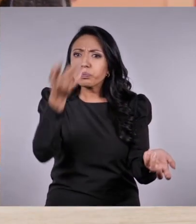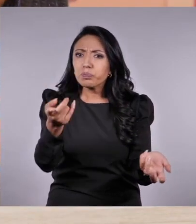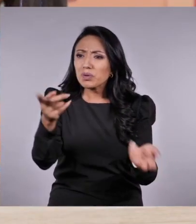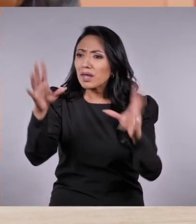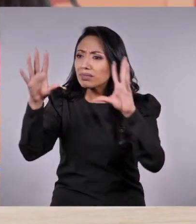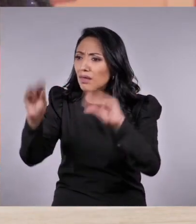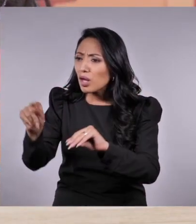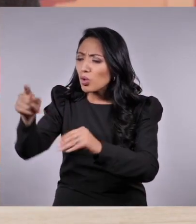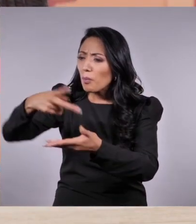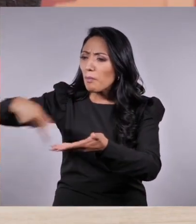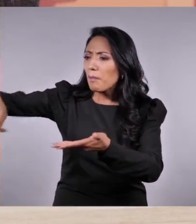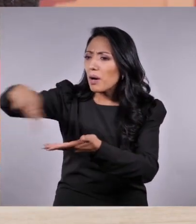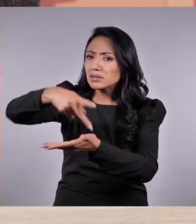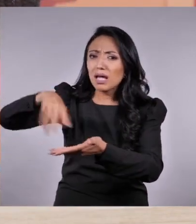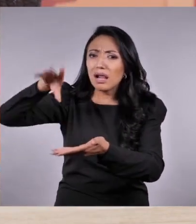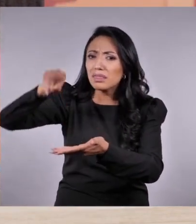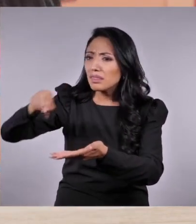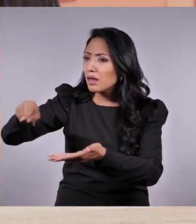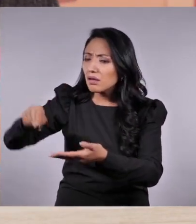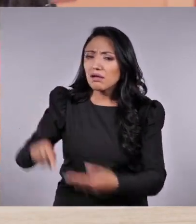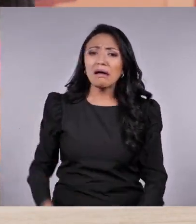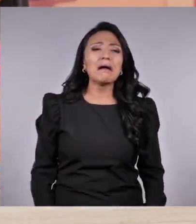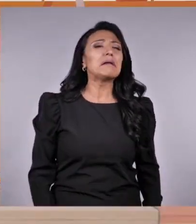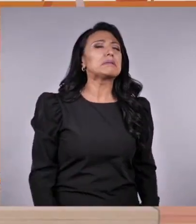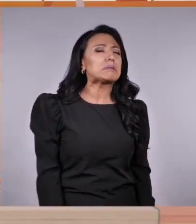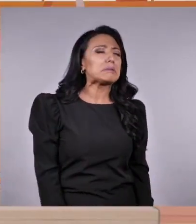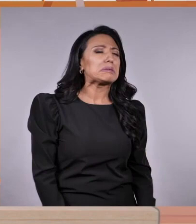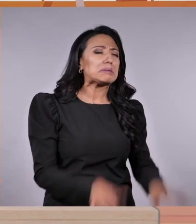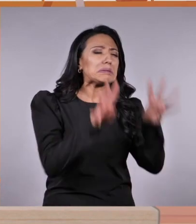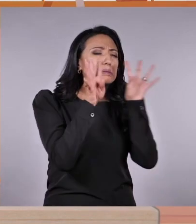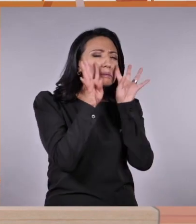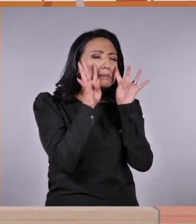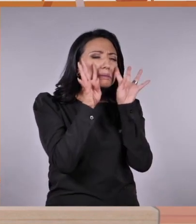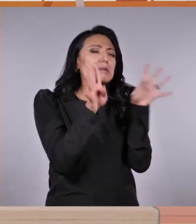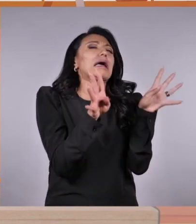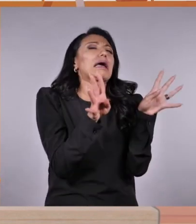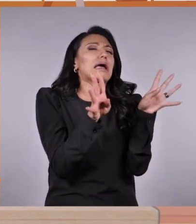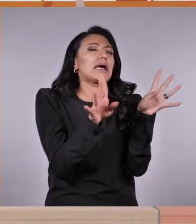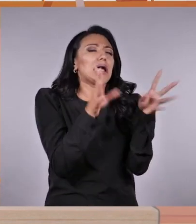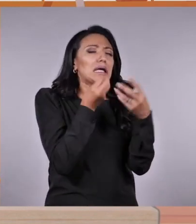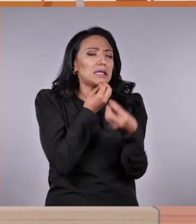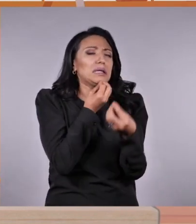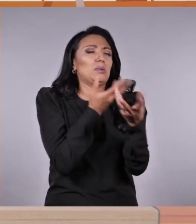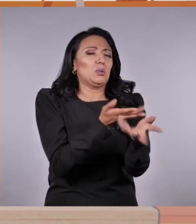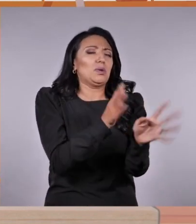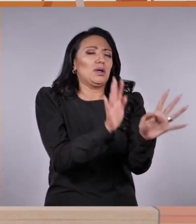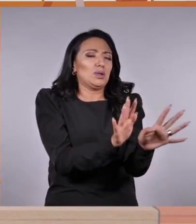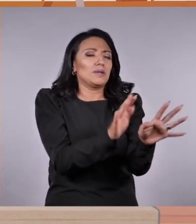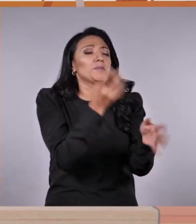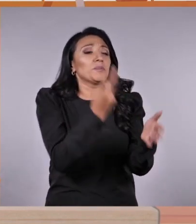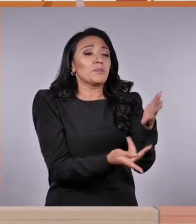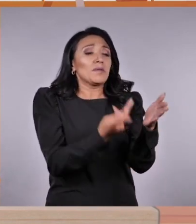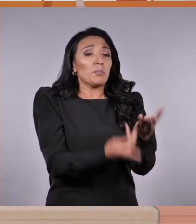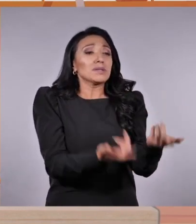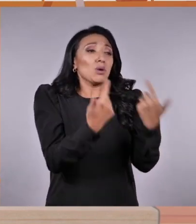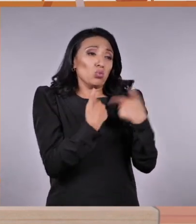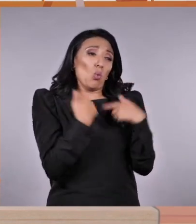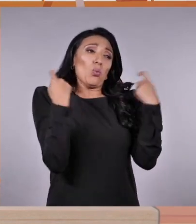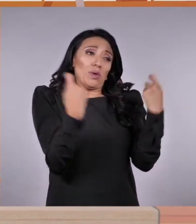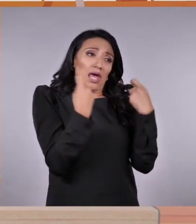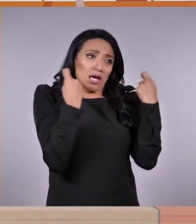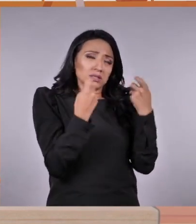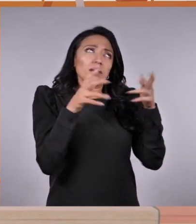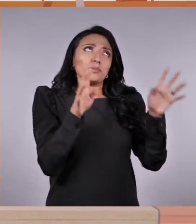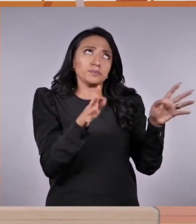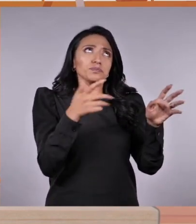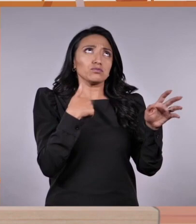todo negro? Mira, Eli, te voy a contar. Lo que pasa es que tengo que hacer una fiesta. Ah, bueno,